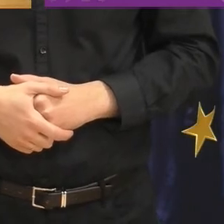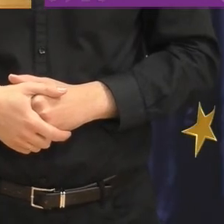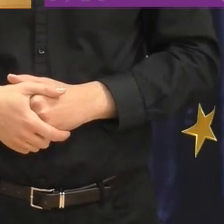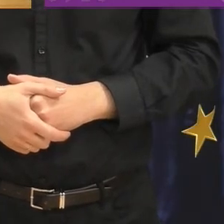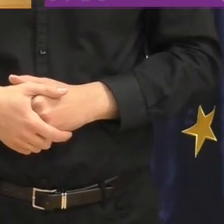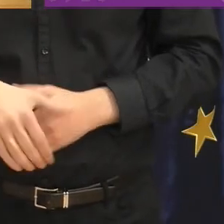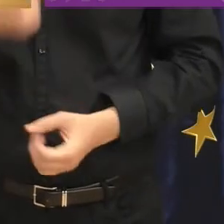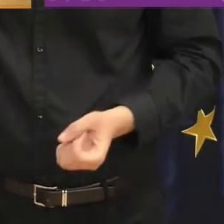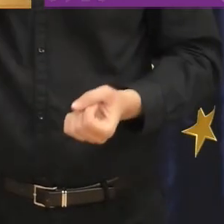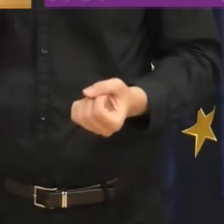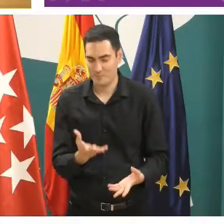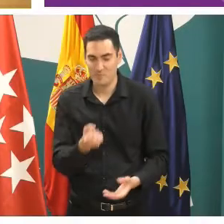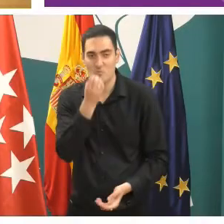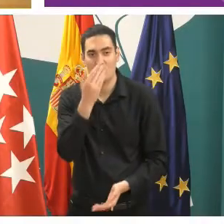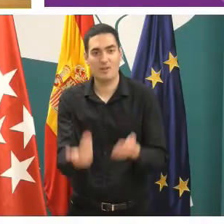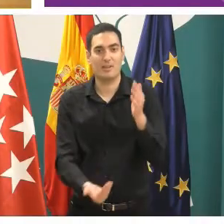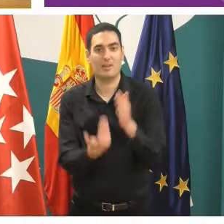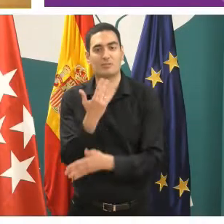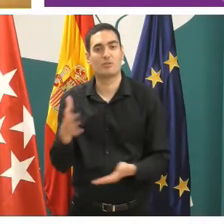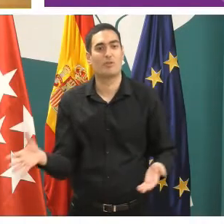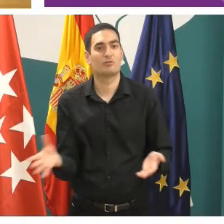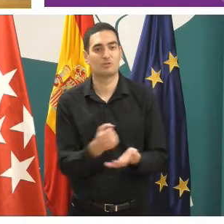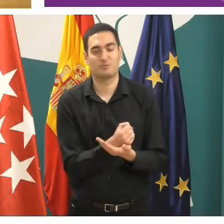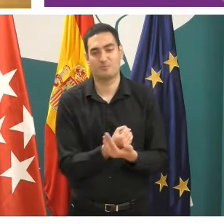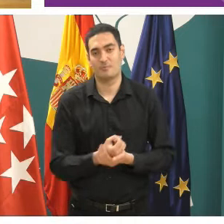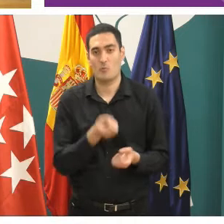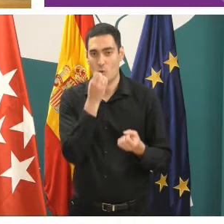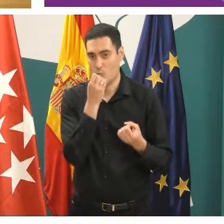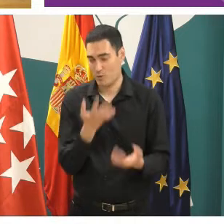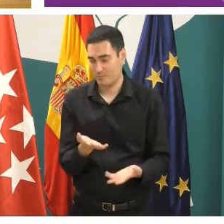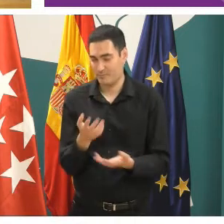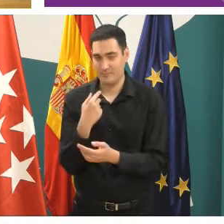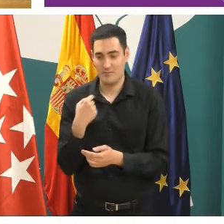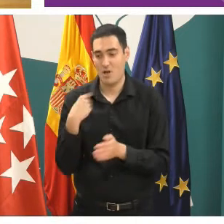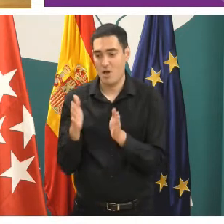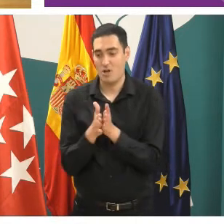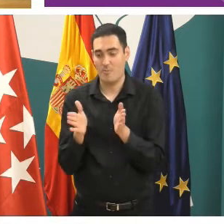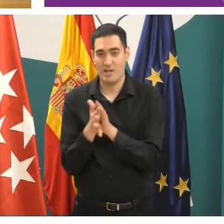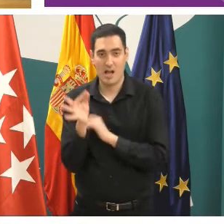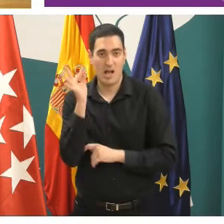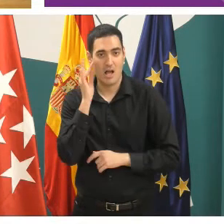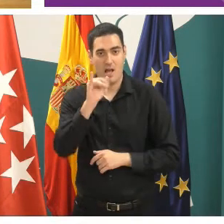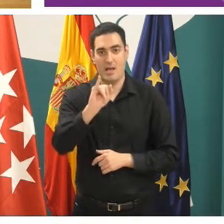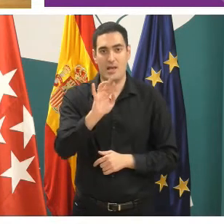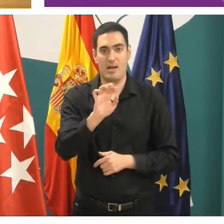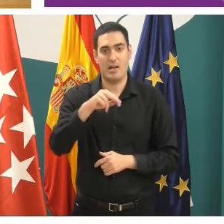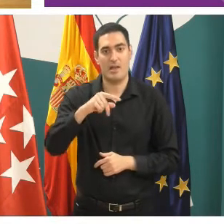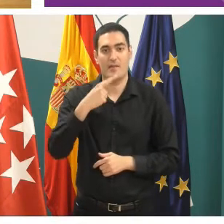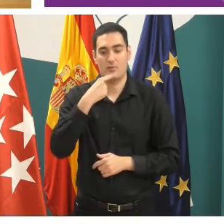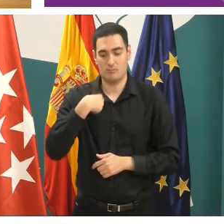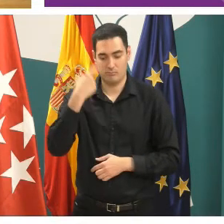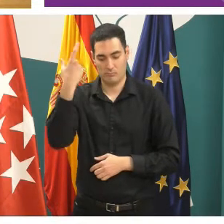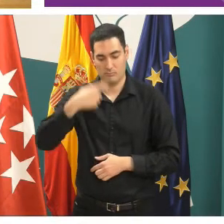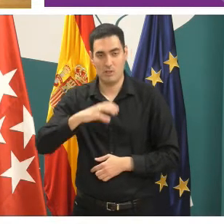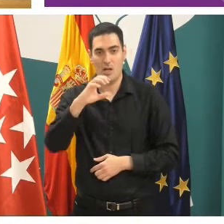bien, ya lo tengo. Buenos días a todos. Bueno, como bien ha dicho mi compañera Irene, yo soy Carmen, soy psicóloga